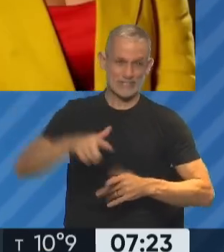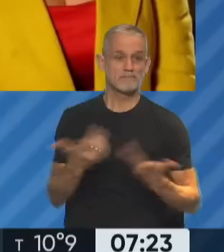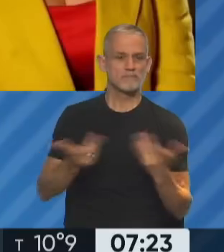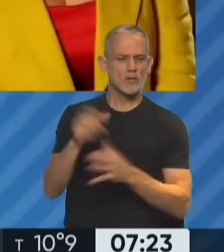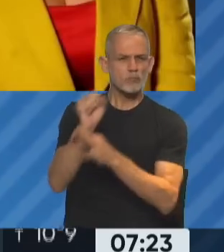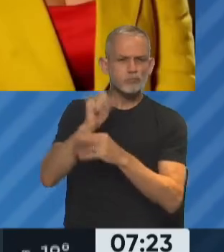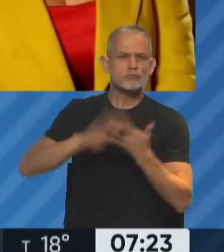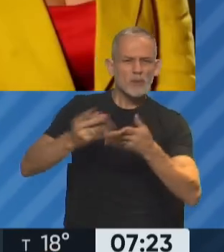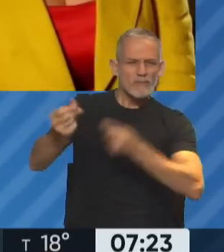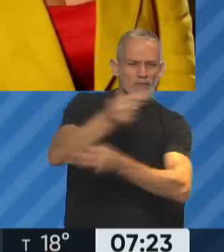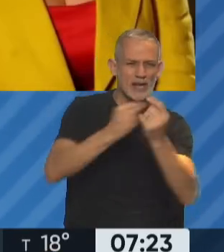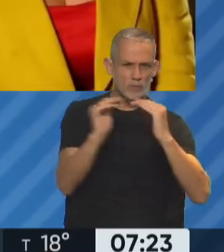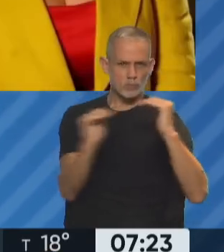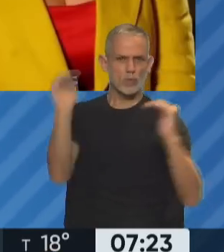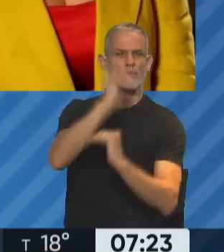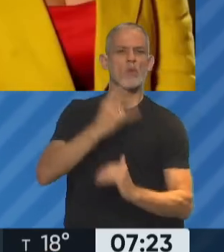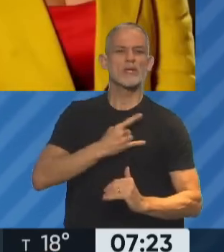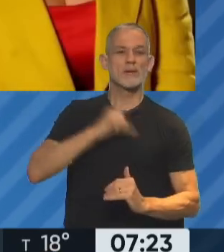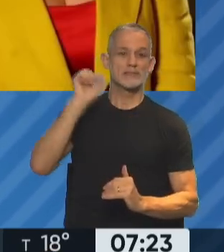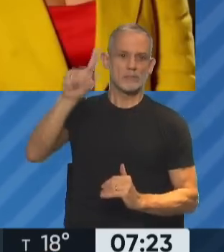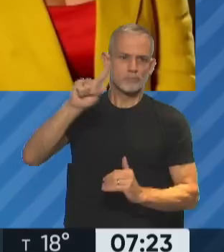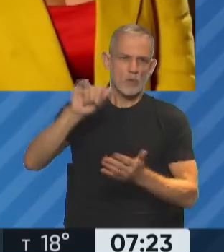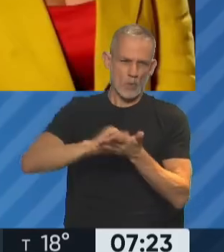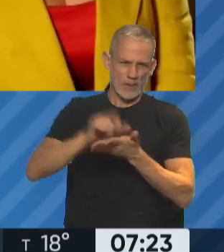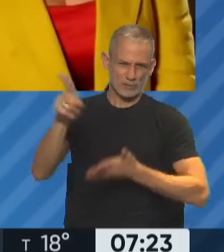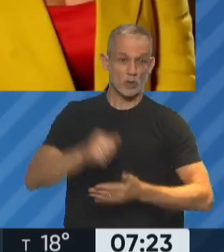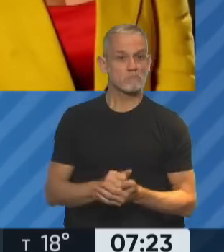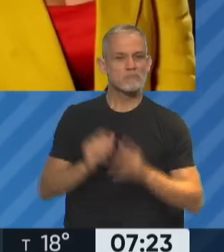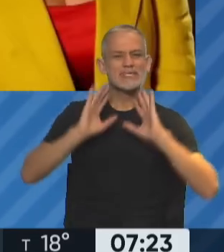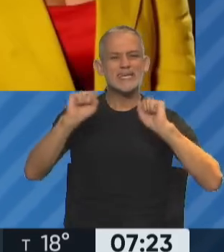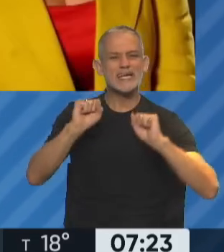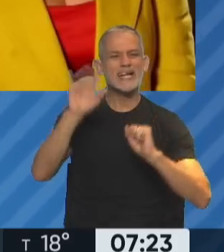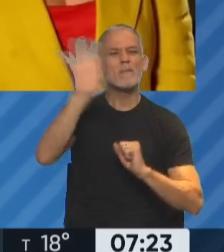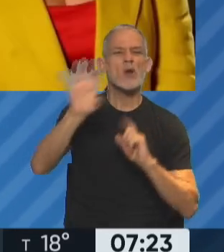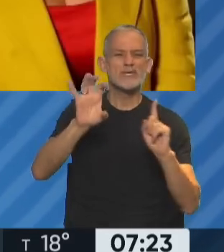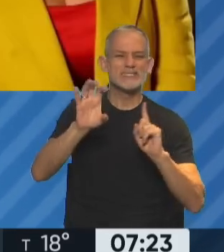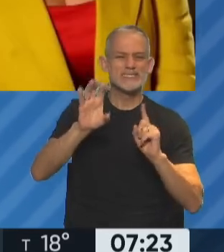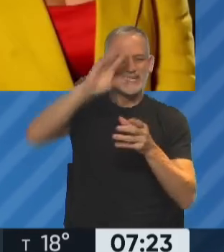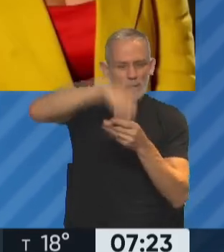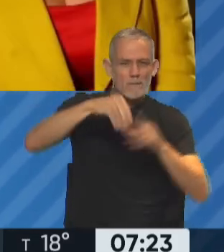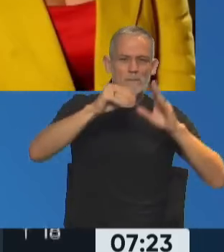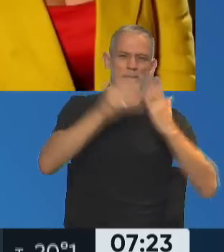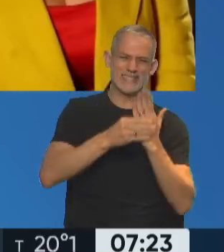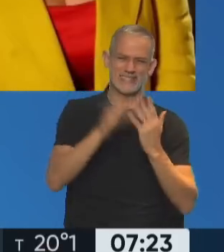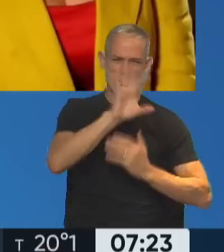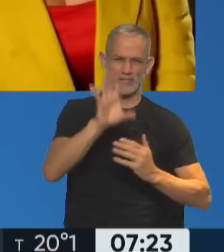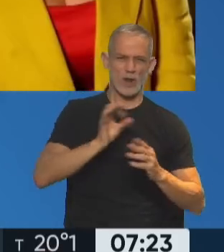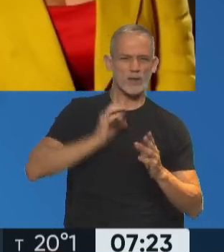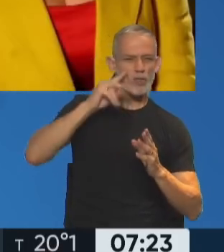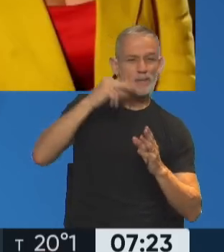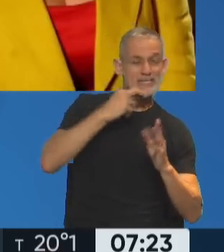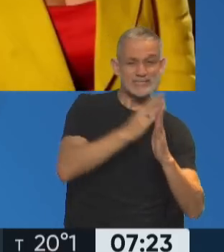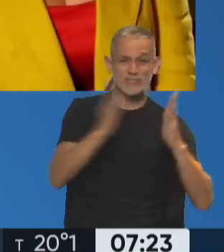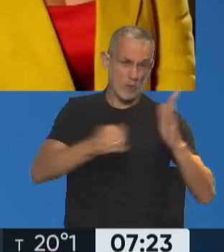experta en finanzas, máster de la Universidad de York, Nueva York. Bueno, secretaria de provincia del Ministerio del Interior entre 2019